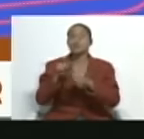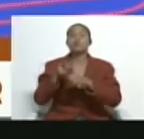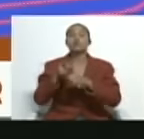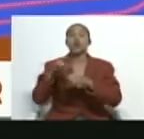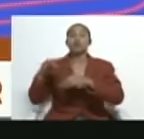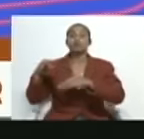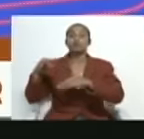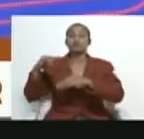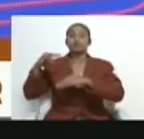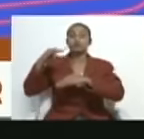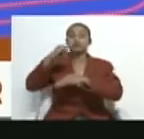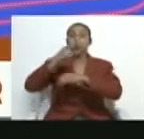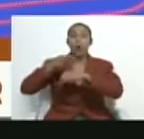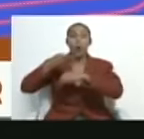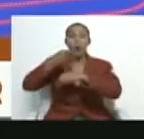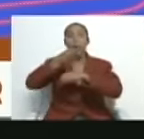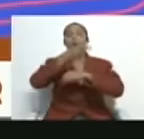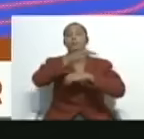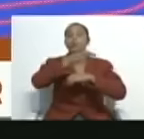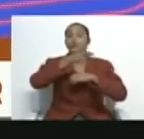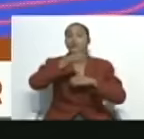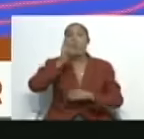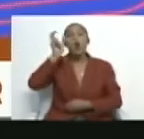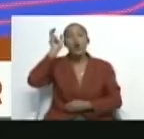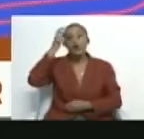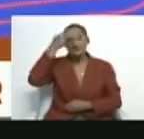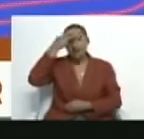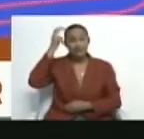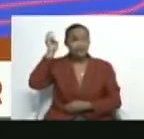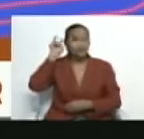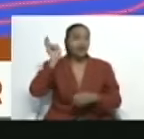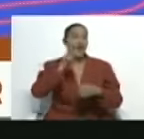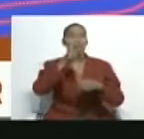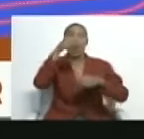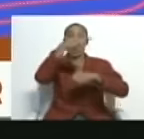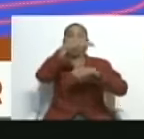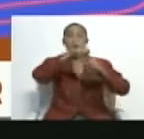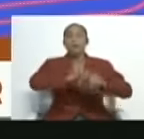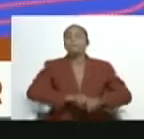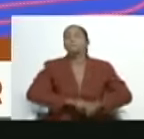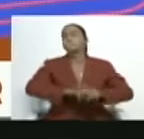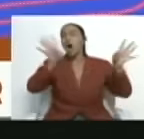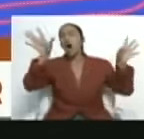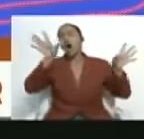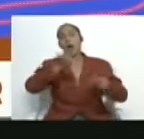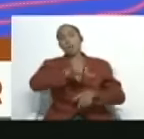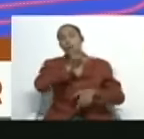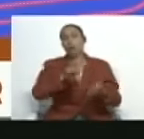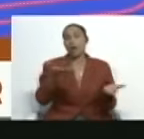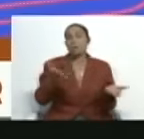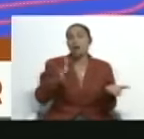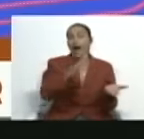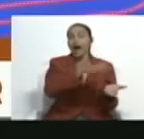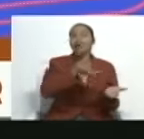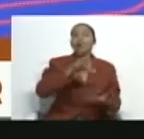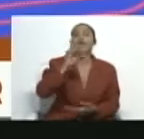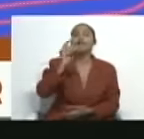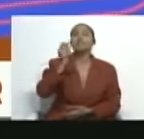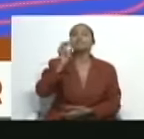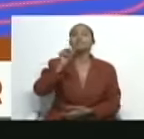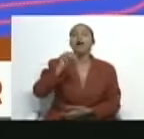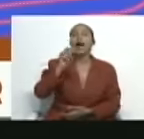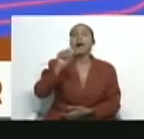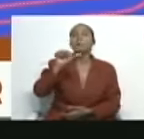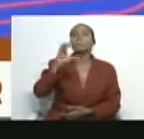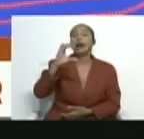destruye un consulado y mata Todo el personal del consulado en Damasco 5 de abril